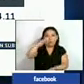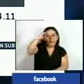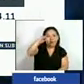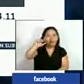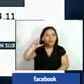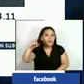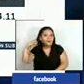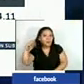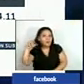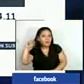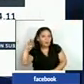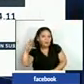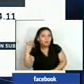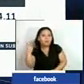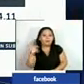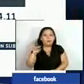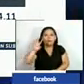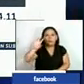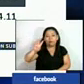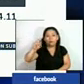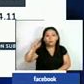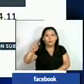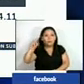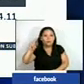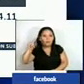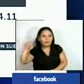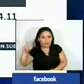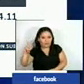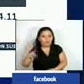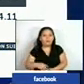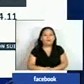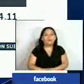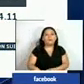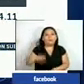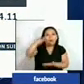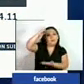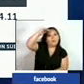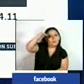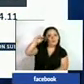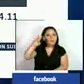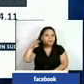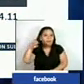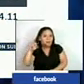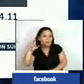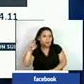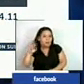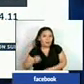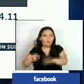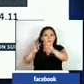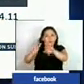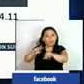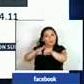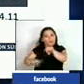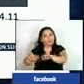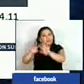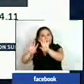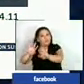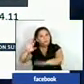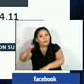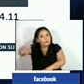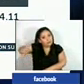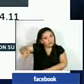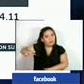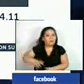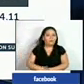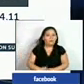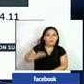10 libras será de 4 dólares con 11 centavos. El cilindro de 20 libras va a costar 7 dólares con 95 centavos.